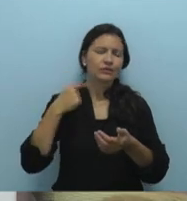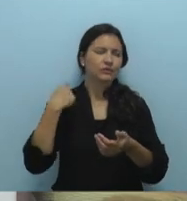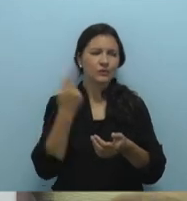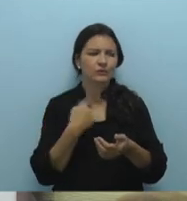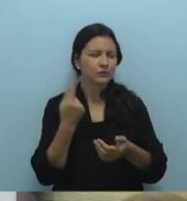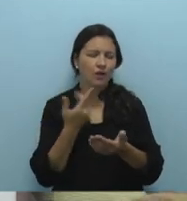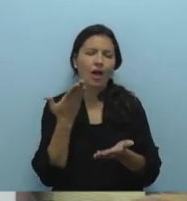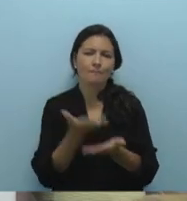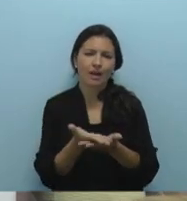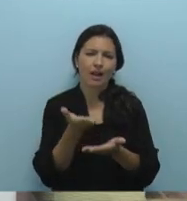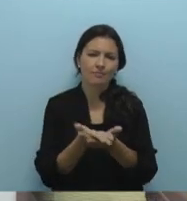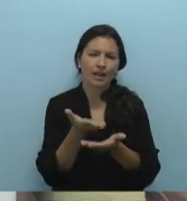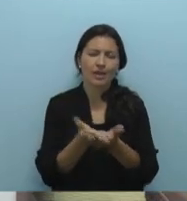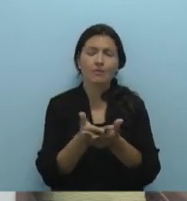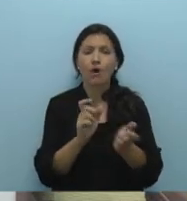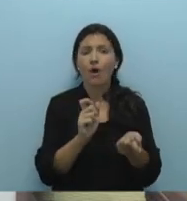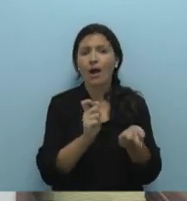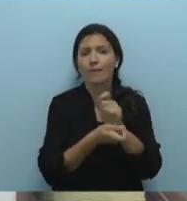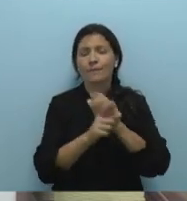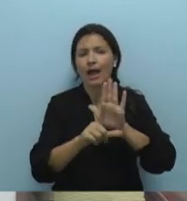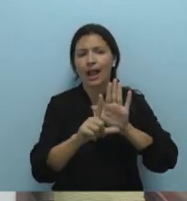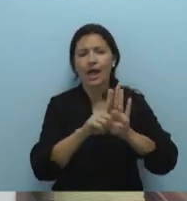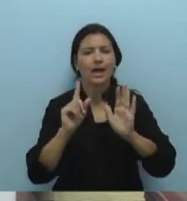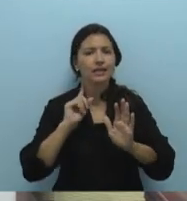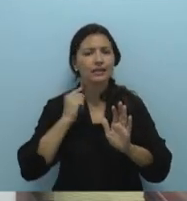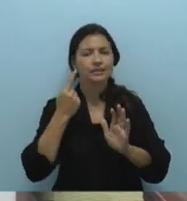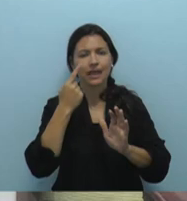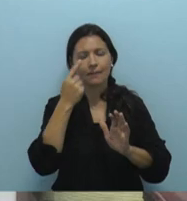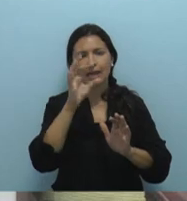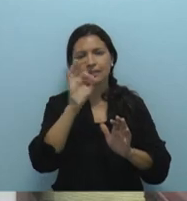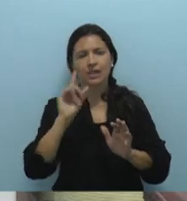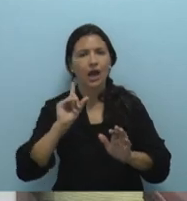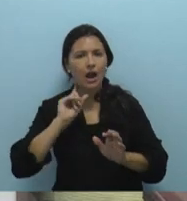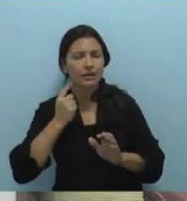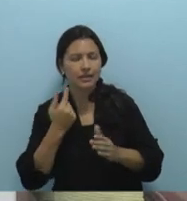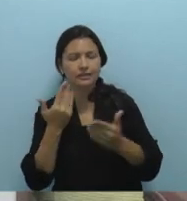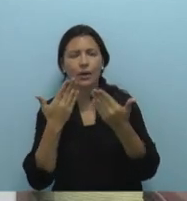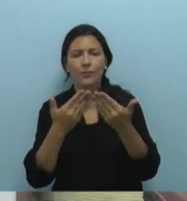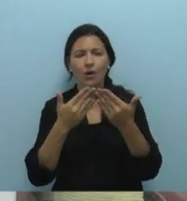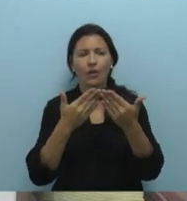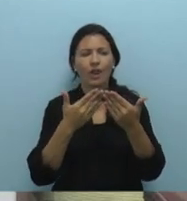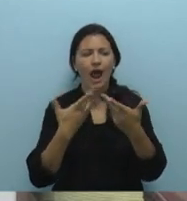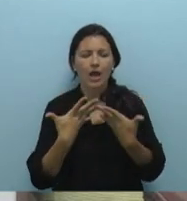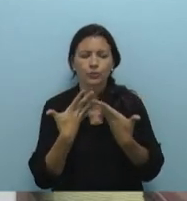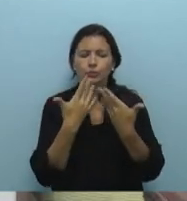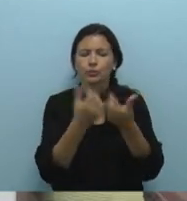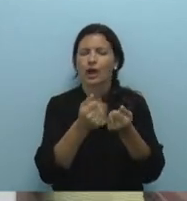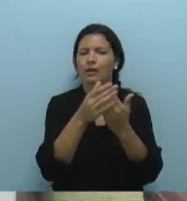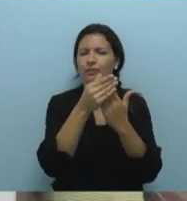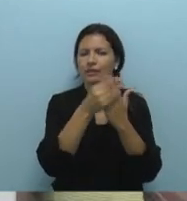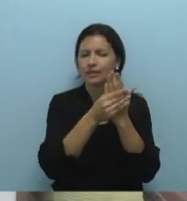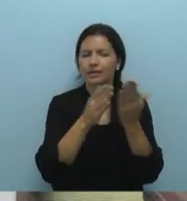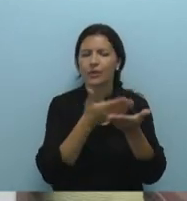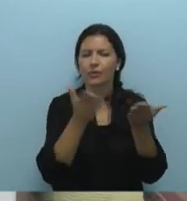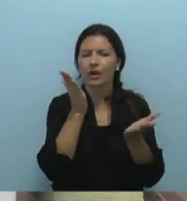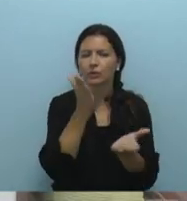necesidad que se modifique la 13013, porque es la única forma de garantizar que el Ministerio Público de la Acusación